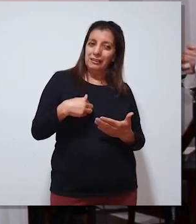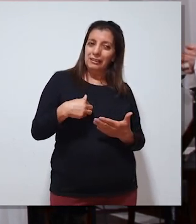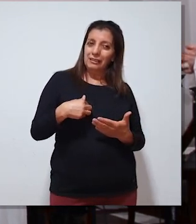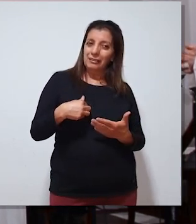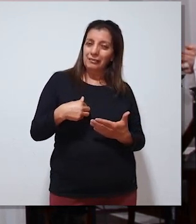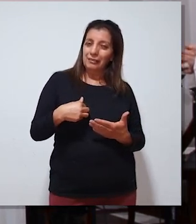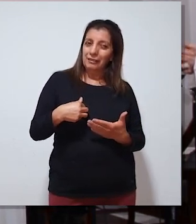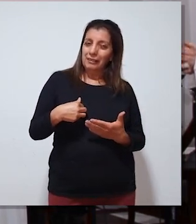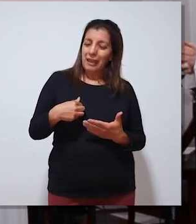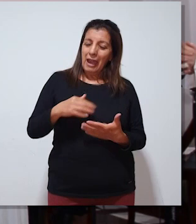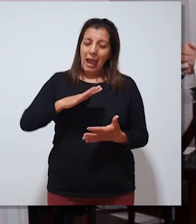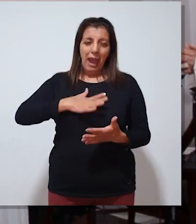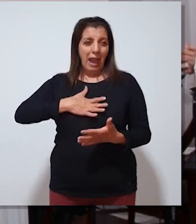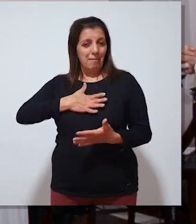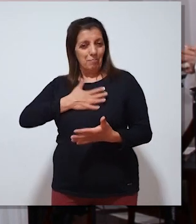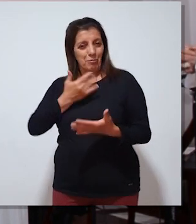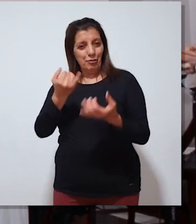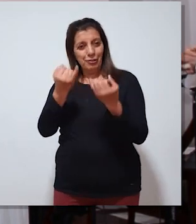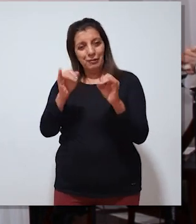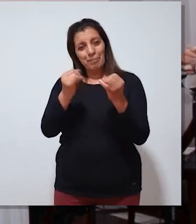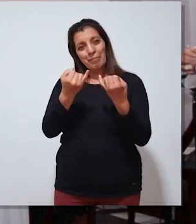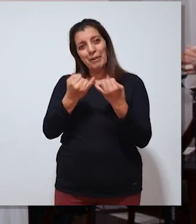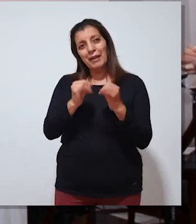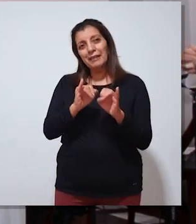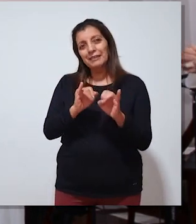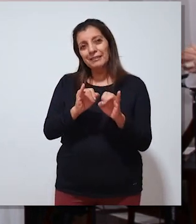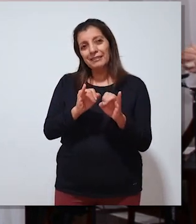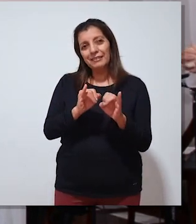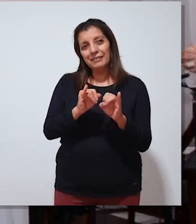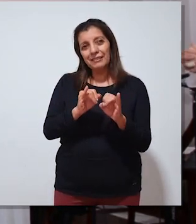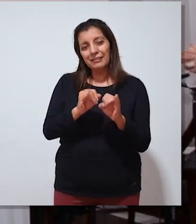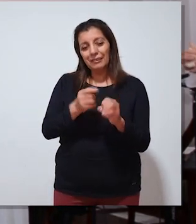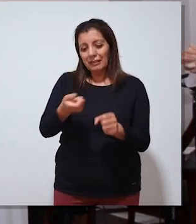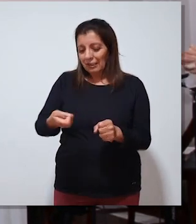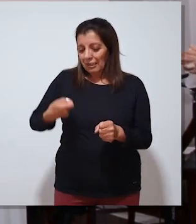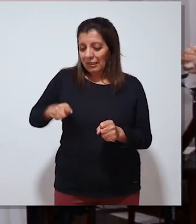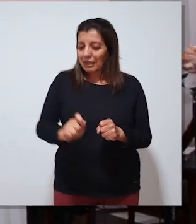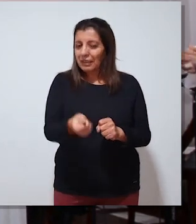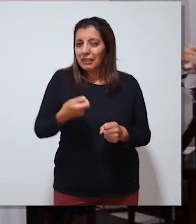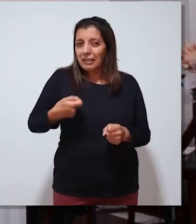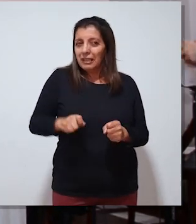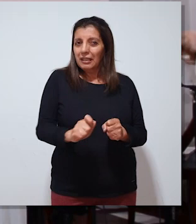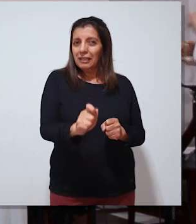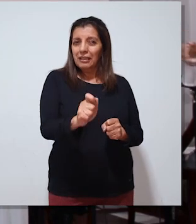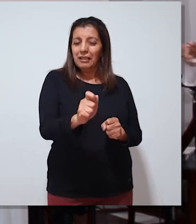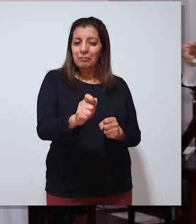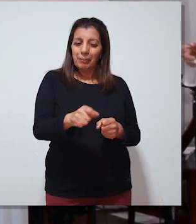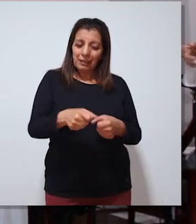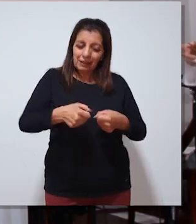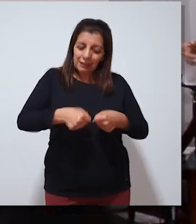vocación de amor y paz. Sus espadas son arados con